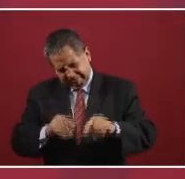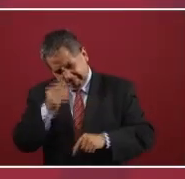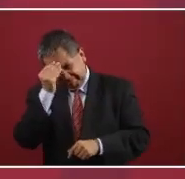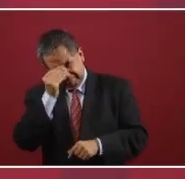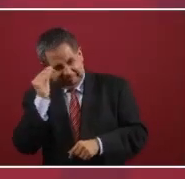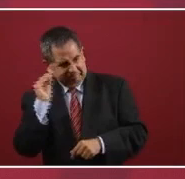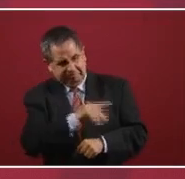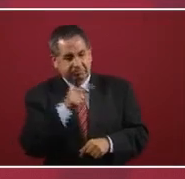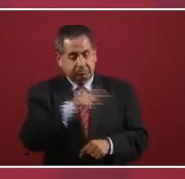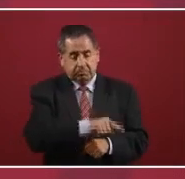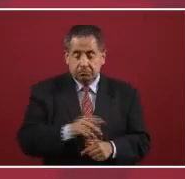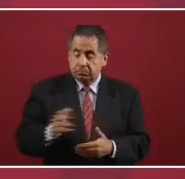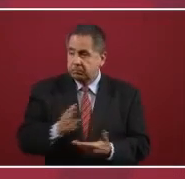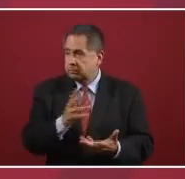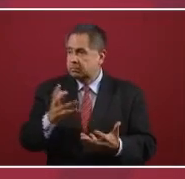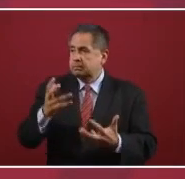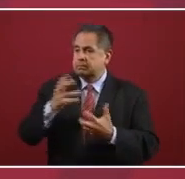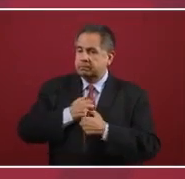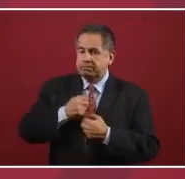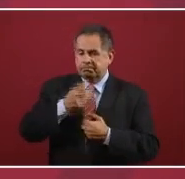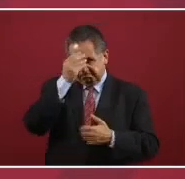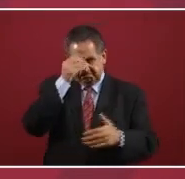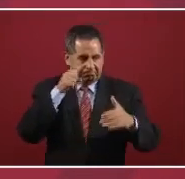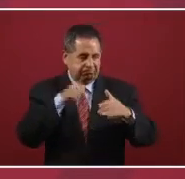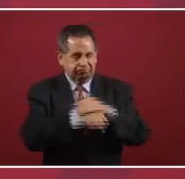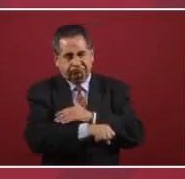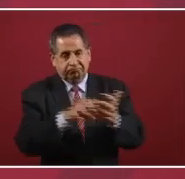delincuente por consigna.